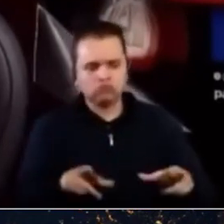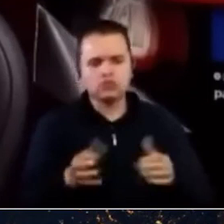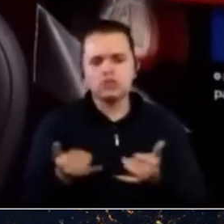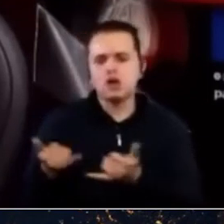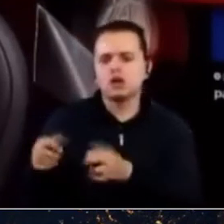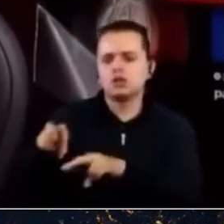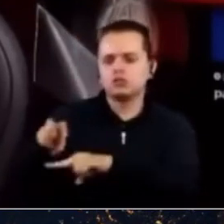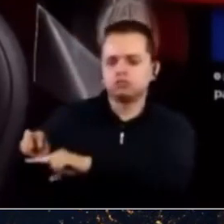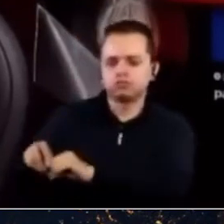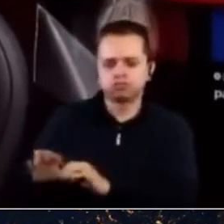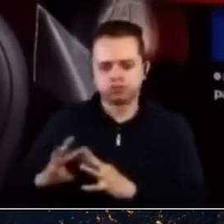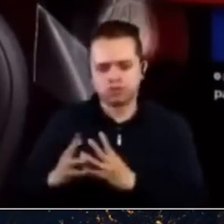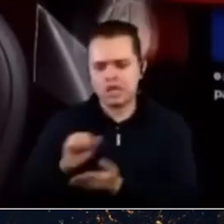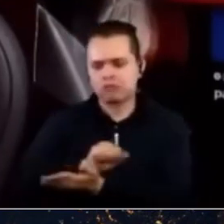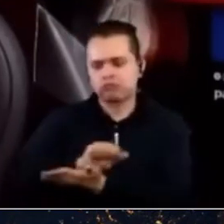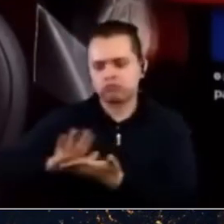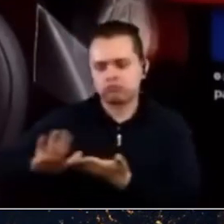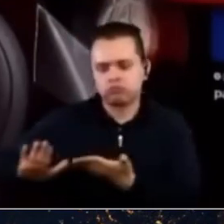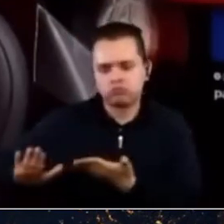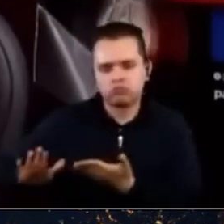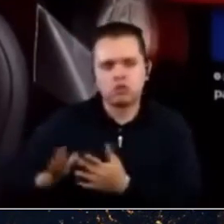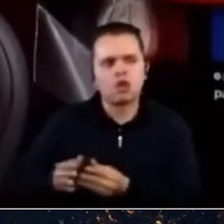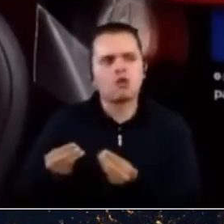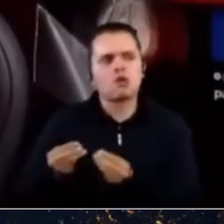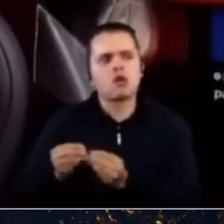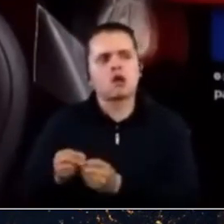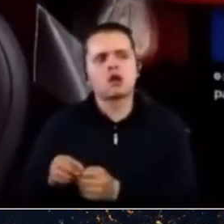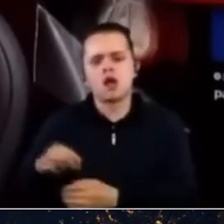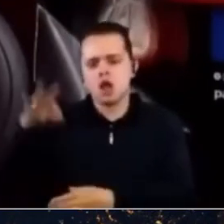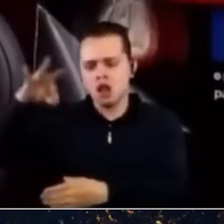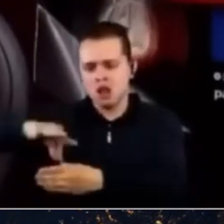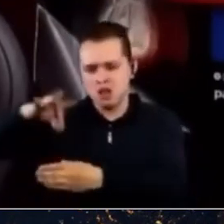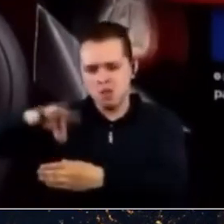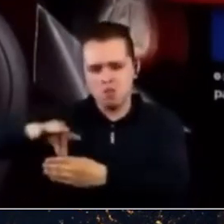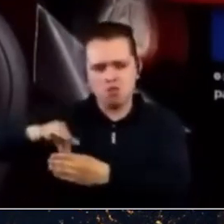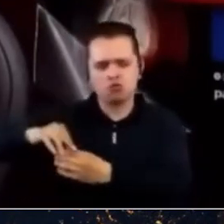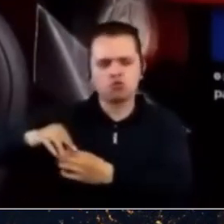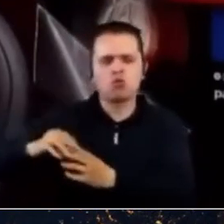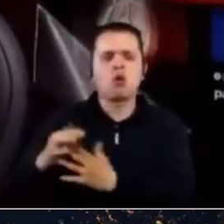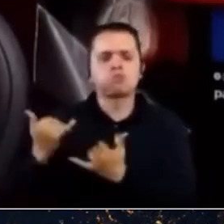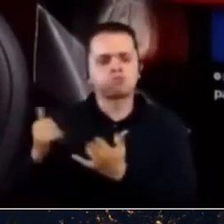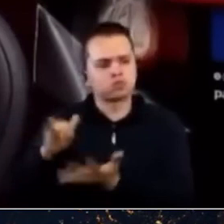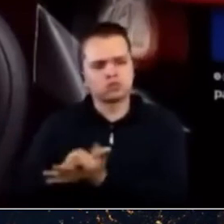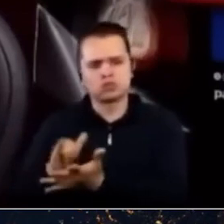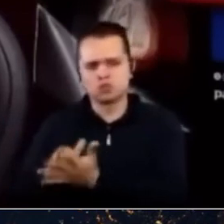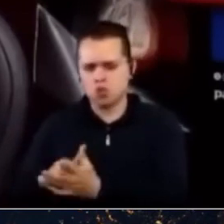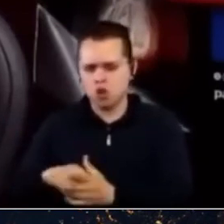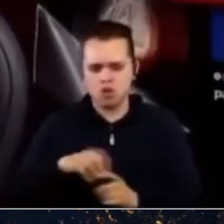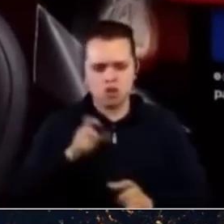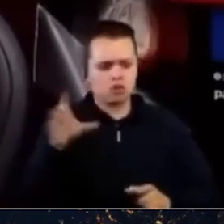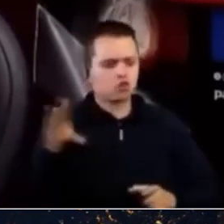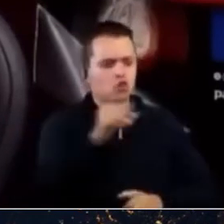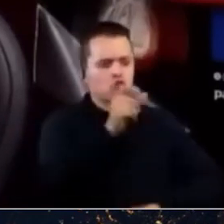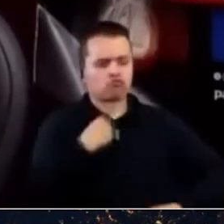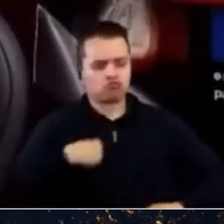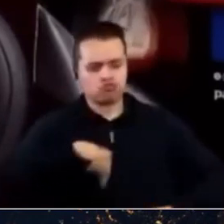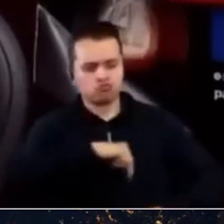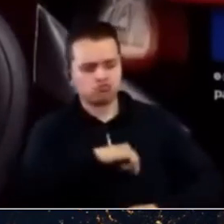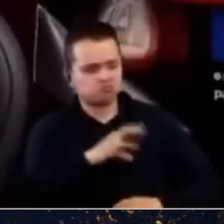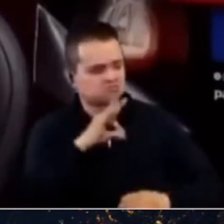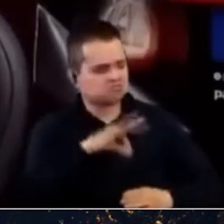curules gratis para que el voto de las FARC valiera igual que el voto de todos